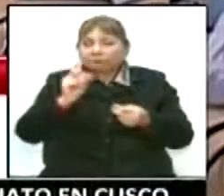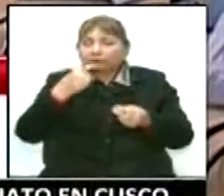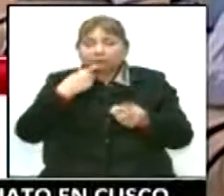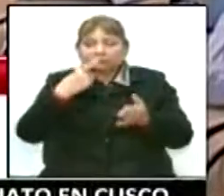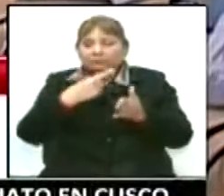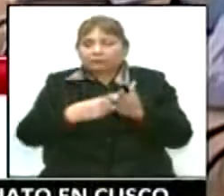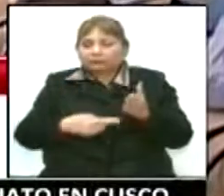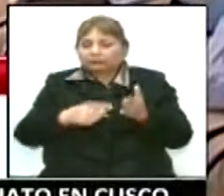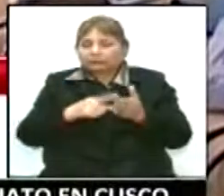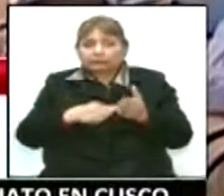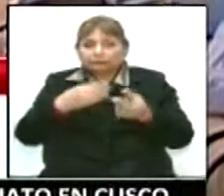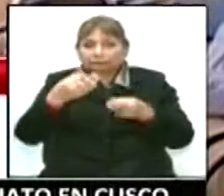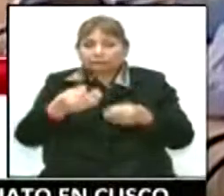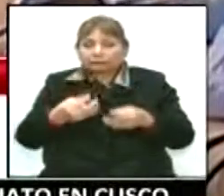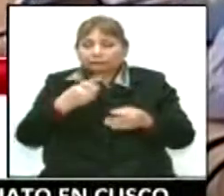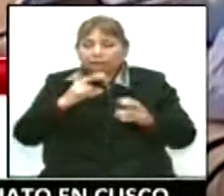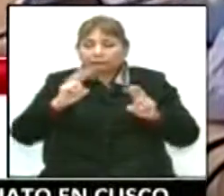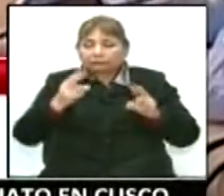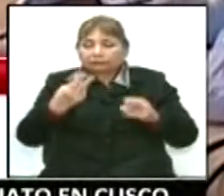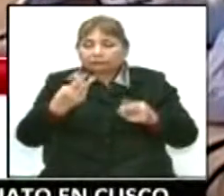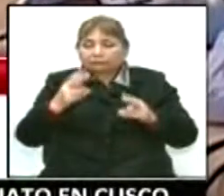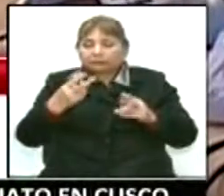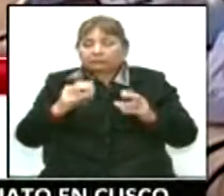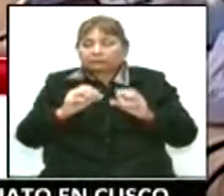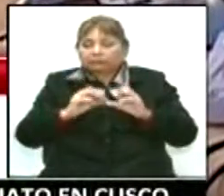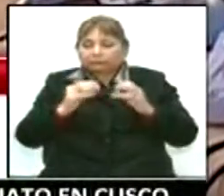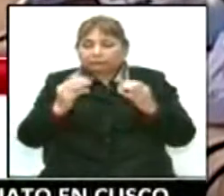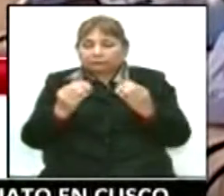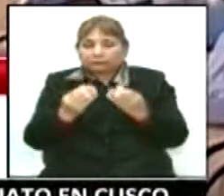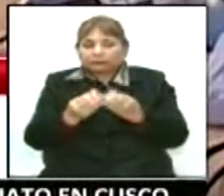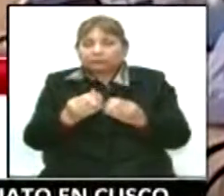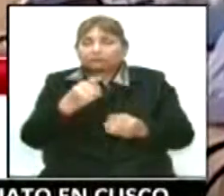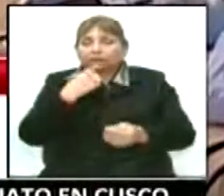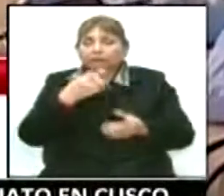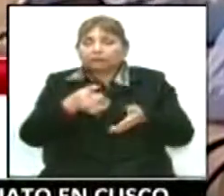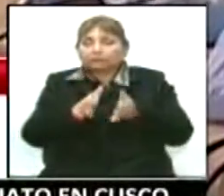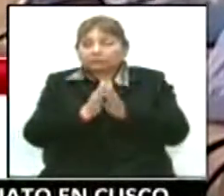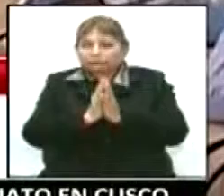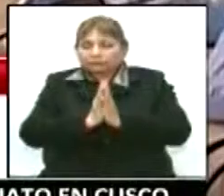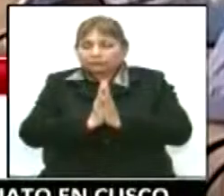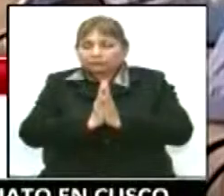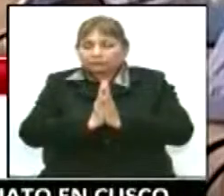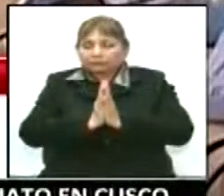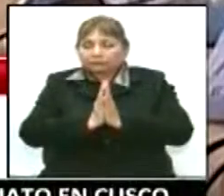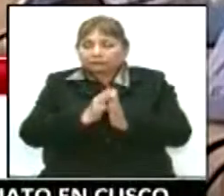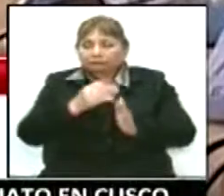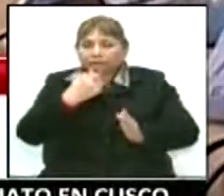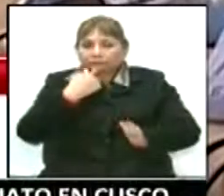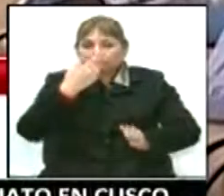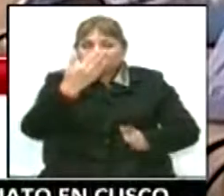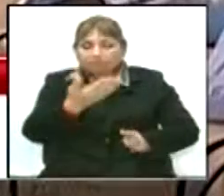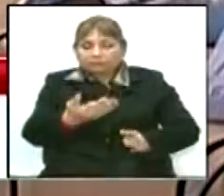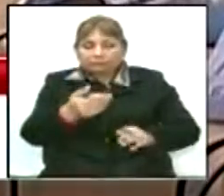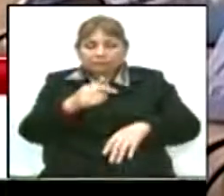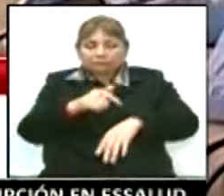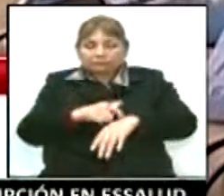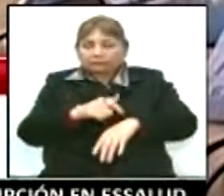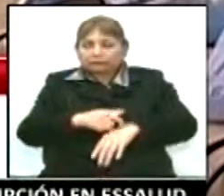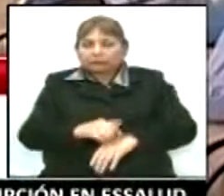negado que es cierto que esta es una segunda comisión. Lo que se ha pedido, y yo lo he manifestado y se lo he dicho a usted en su